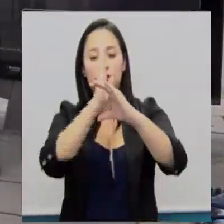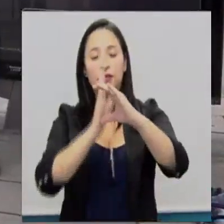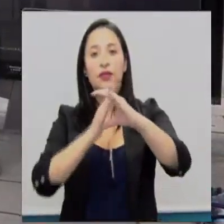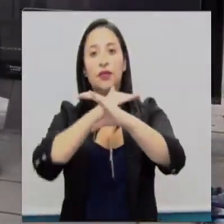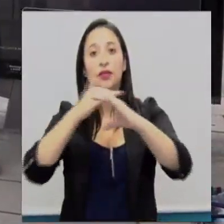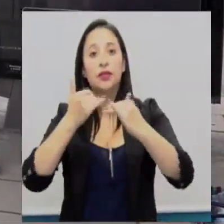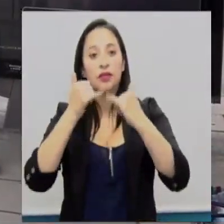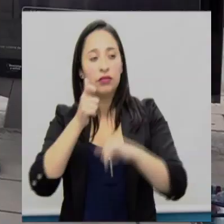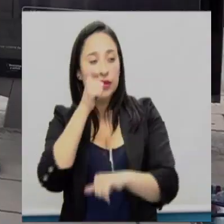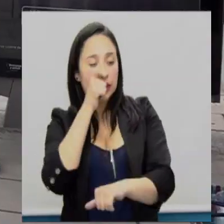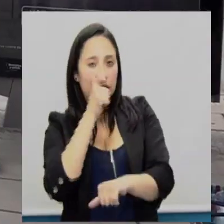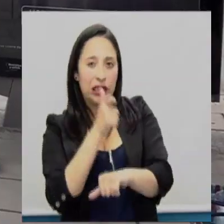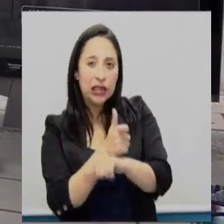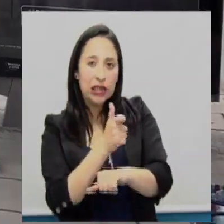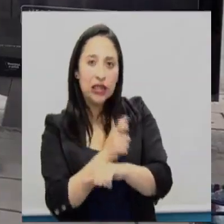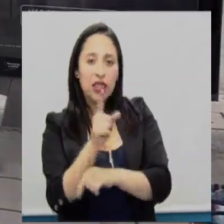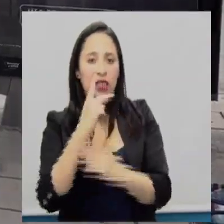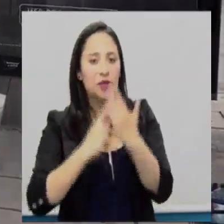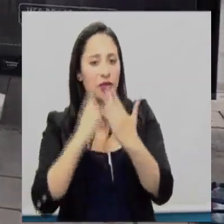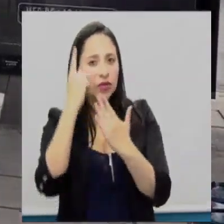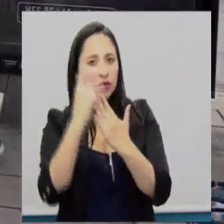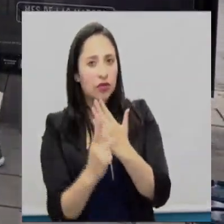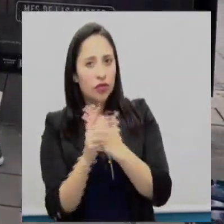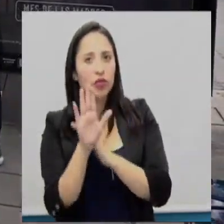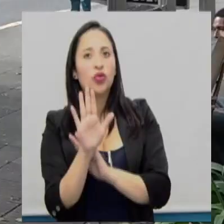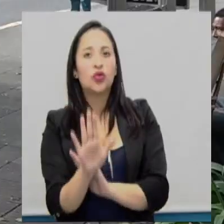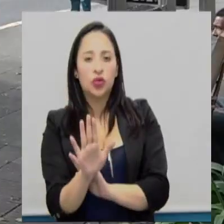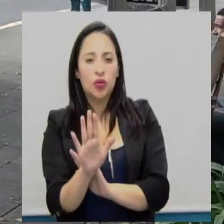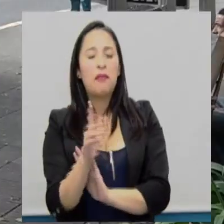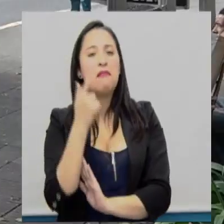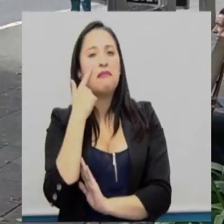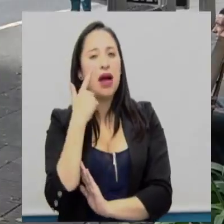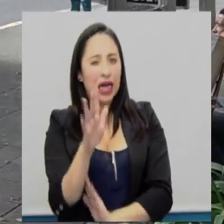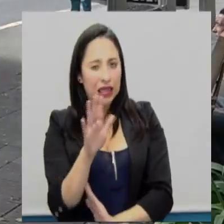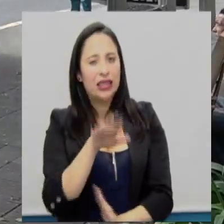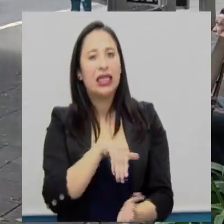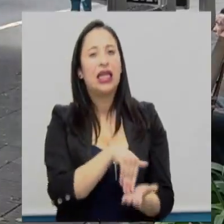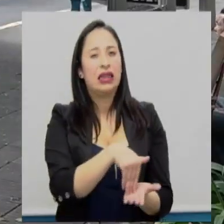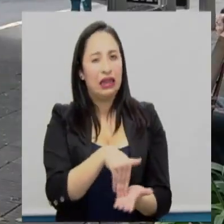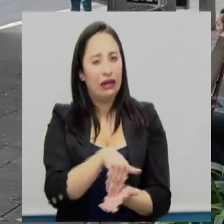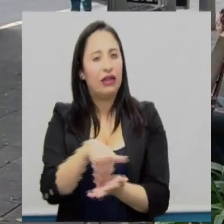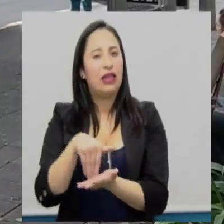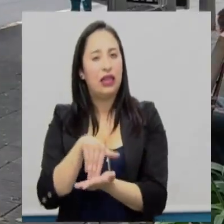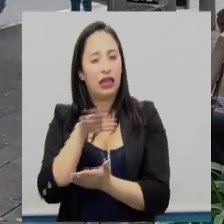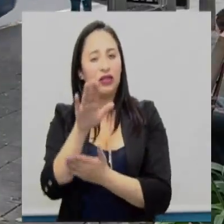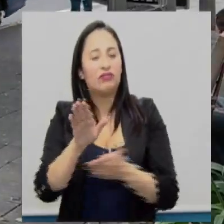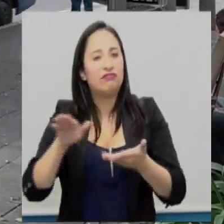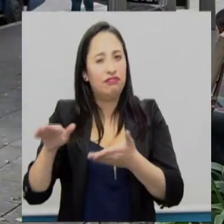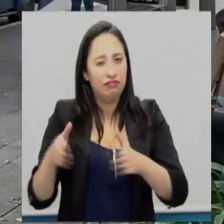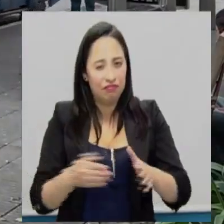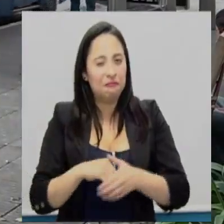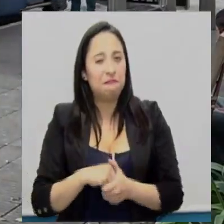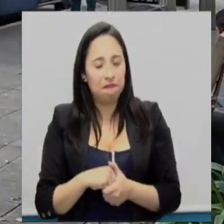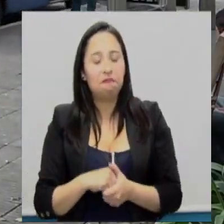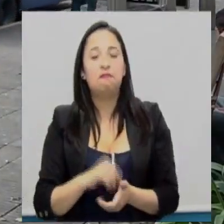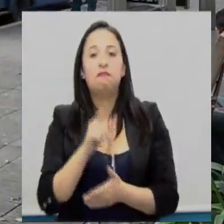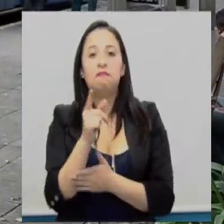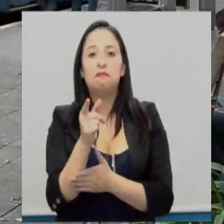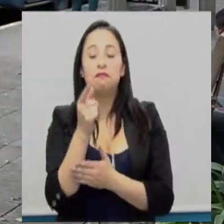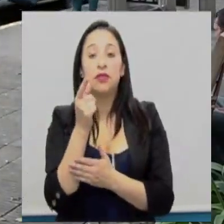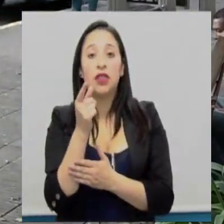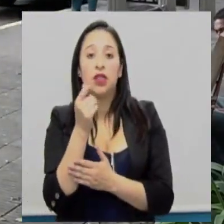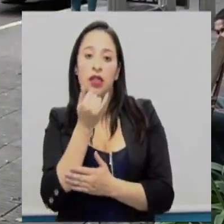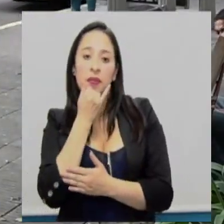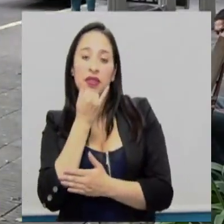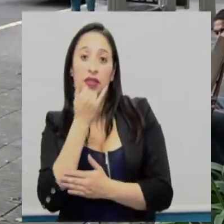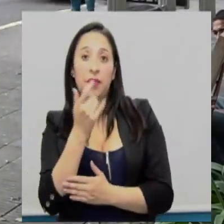La Contraloría inició control excepcional a este proyecto que tendría presuntas irregularidades en su fase de planeación. Esta actuación